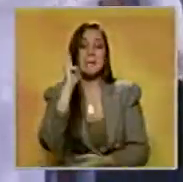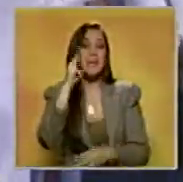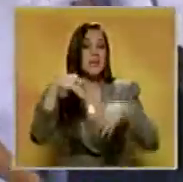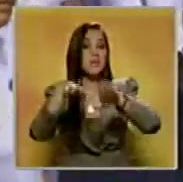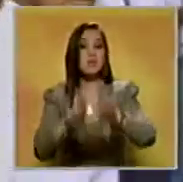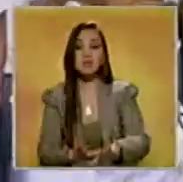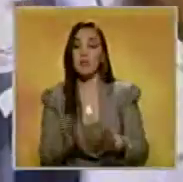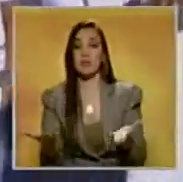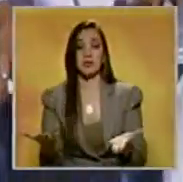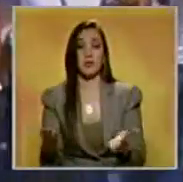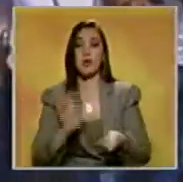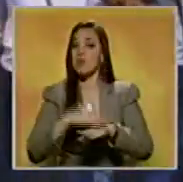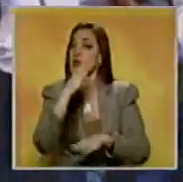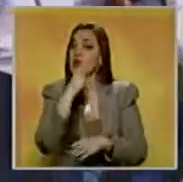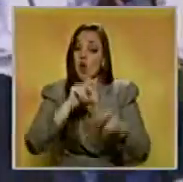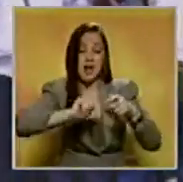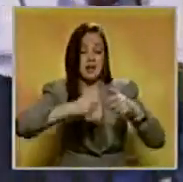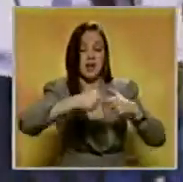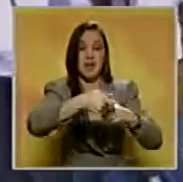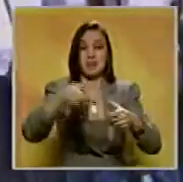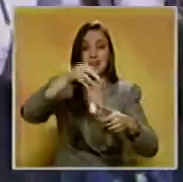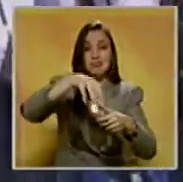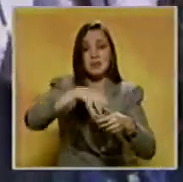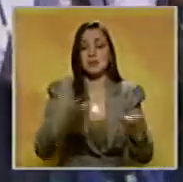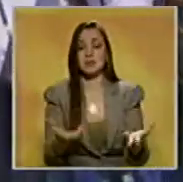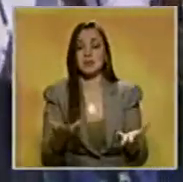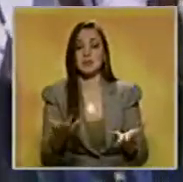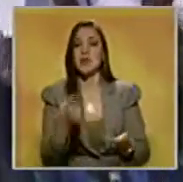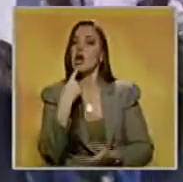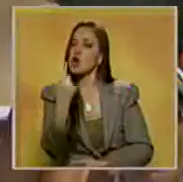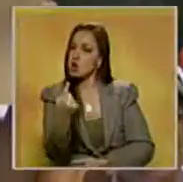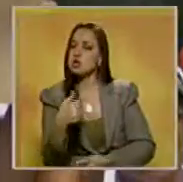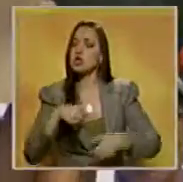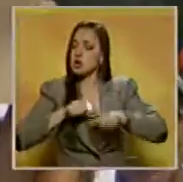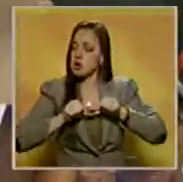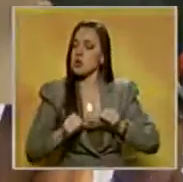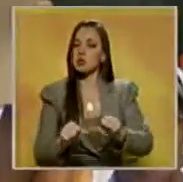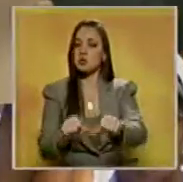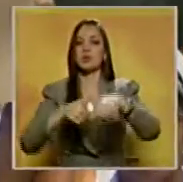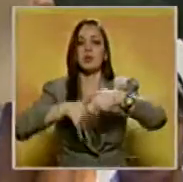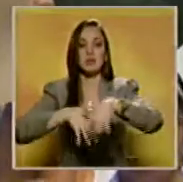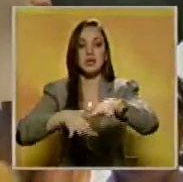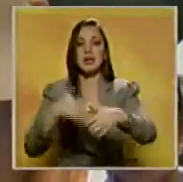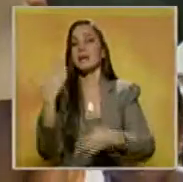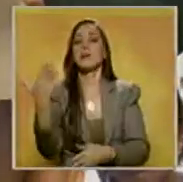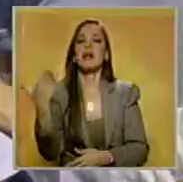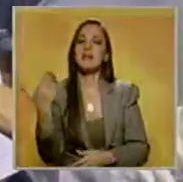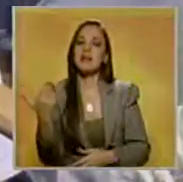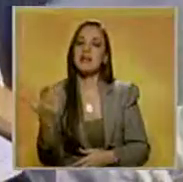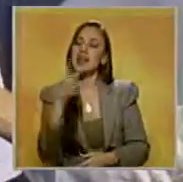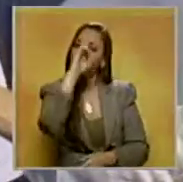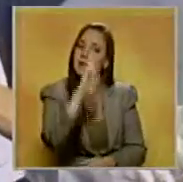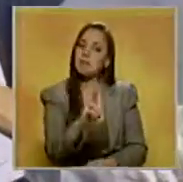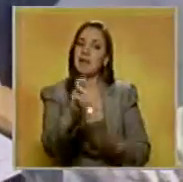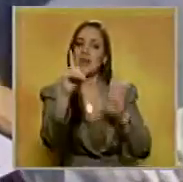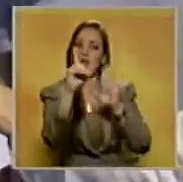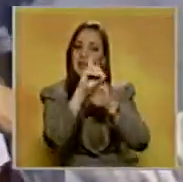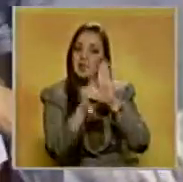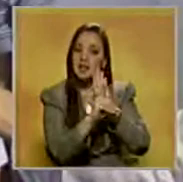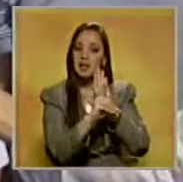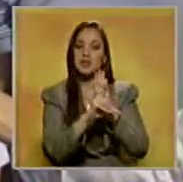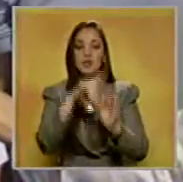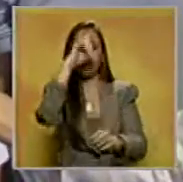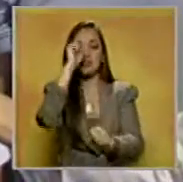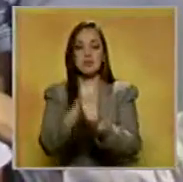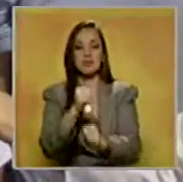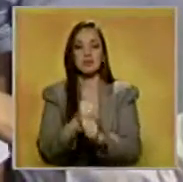Reclamo de Alimentos Polar manifestó que continuarán con las acciones de calle pacíficas para exigir su derecho al trabajo. Nosotros tenemos en estos